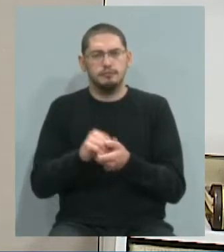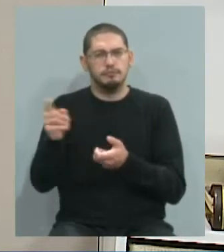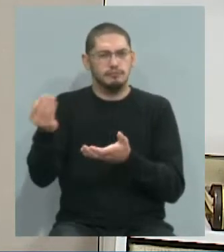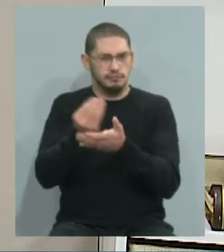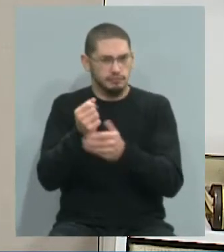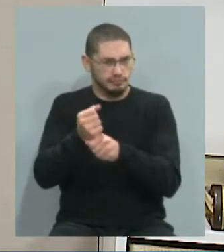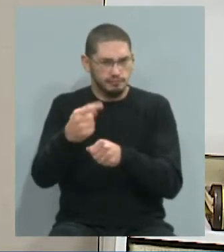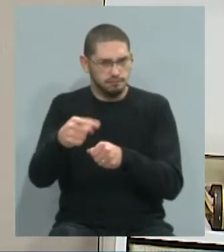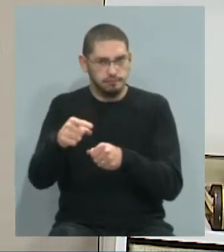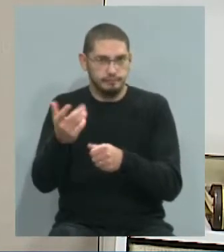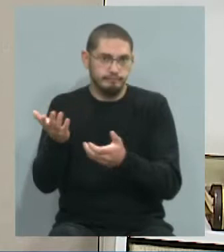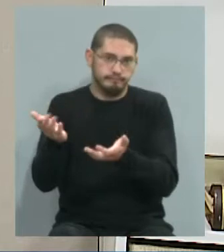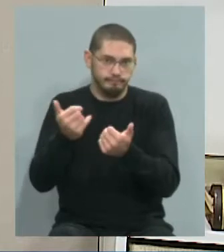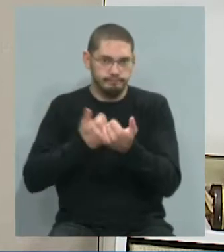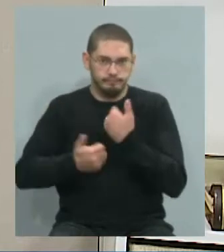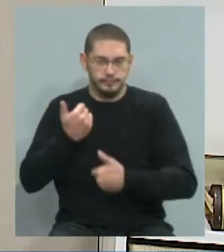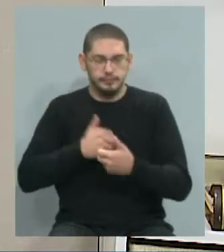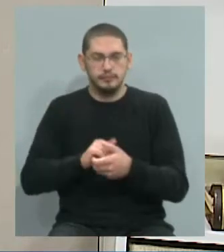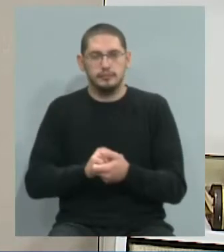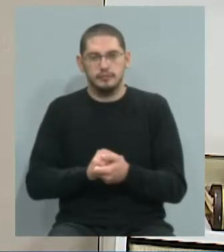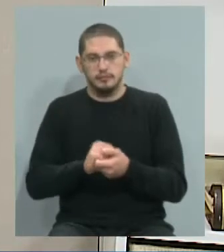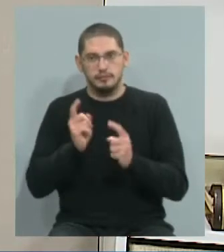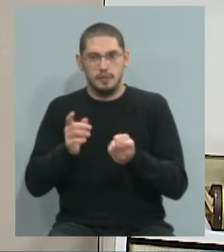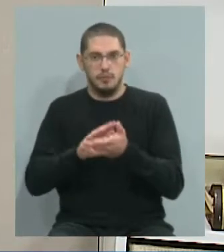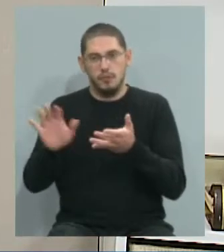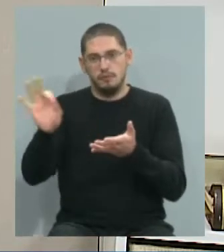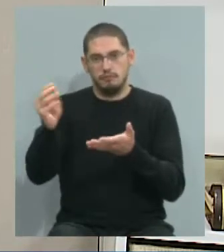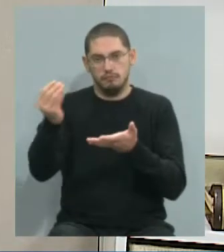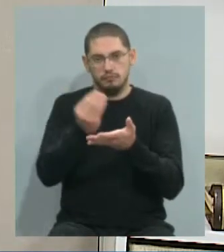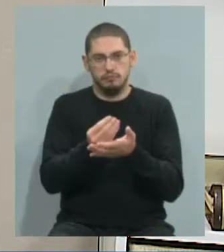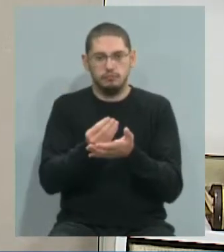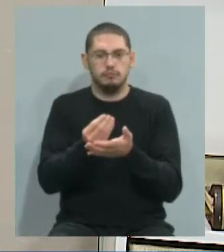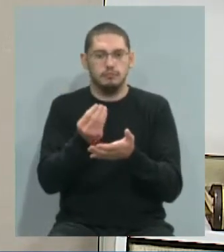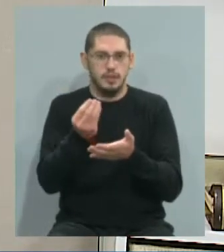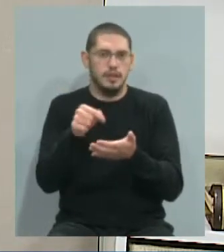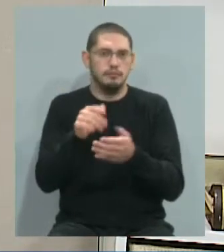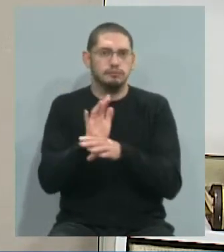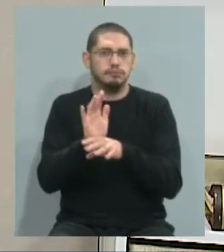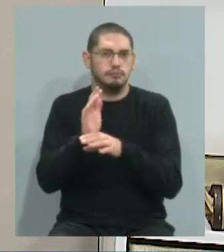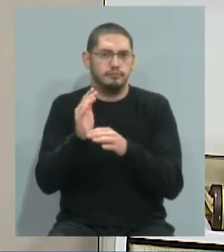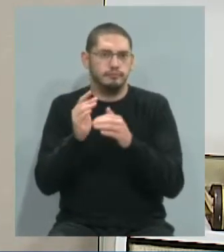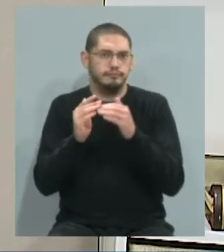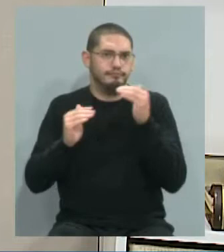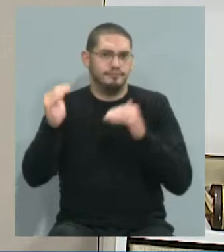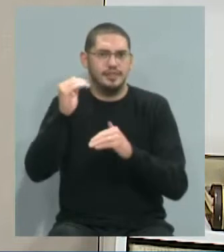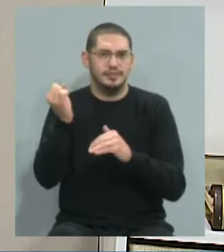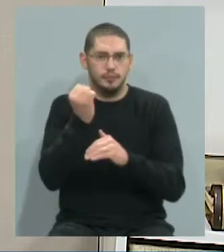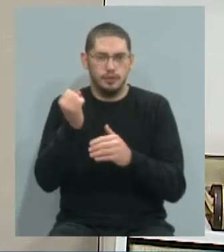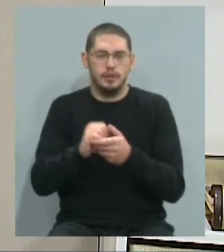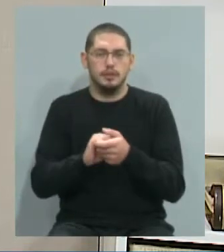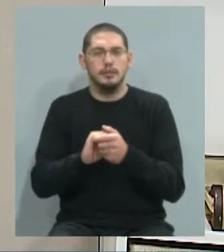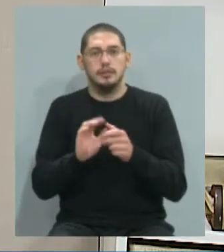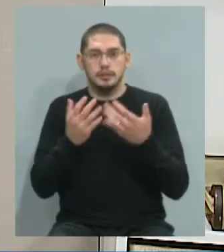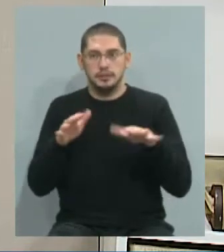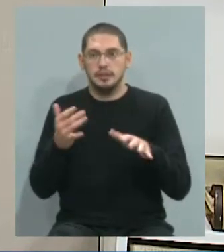rol de ella a partir de este nombramiento, porque, como decíamos, sin duda es algo muy importante y es una noticia que ha sido muy bien recibida